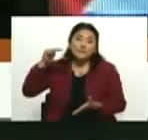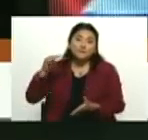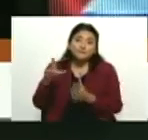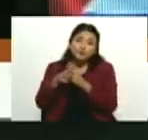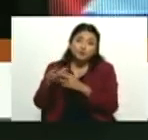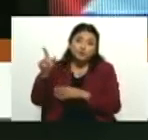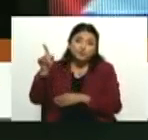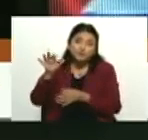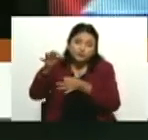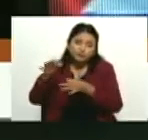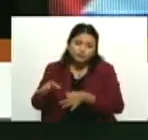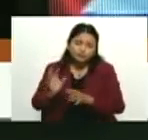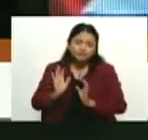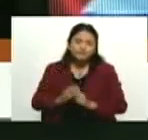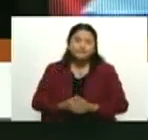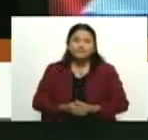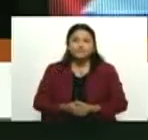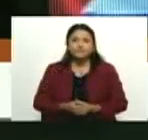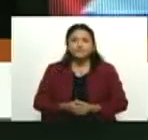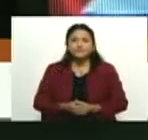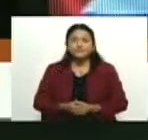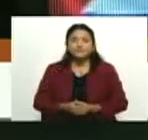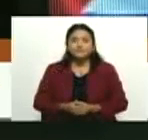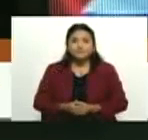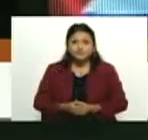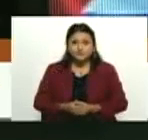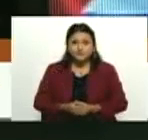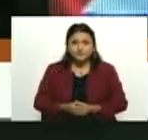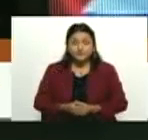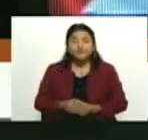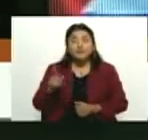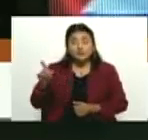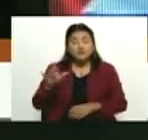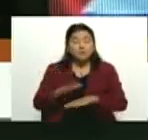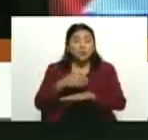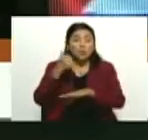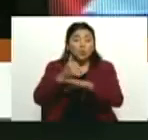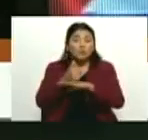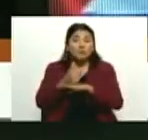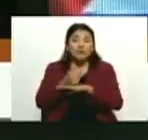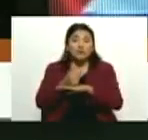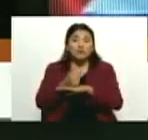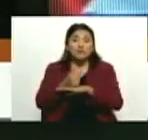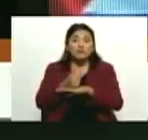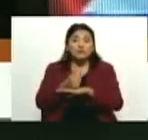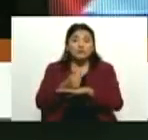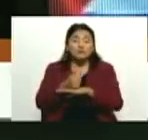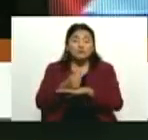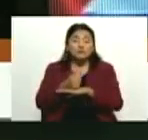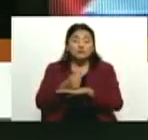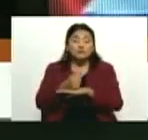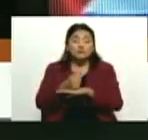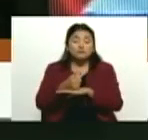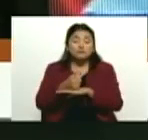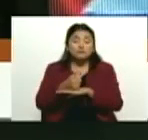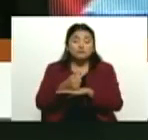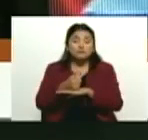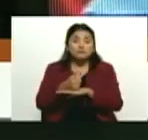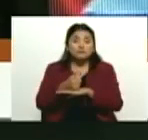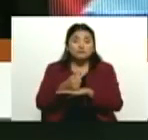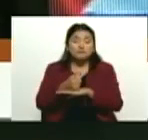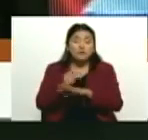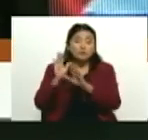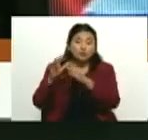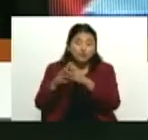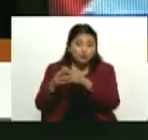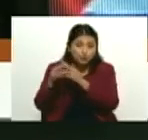Unidos. A ellos sí, con razón, porque la mayoría de esos socios del imperialismo los